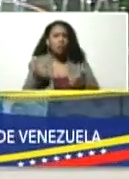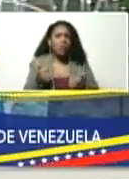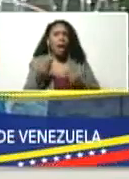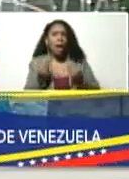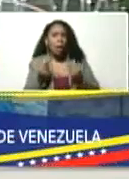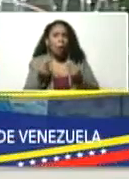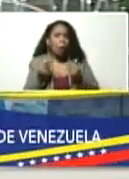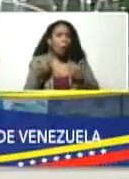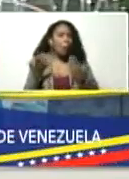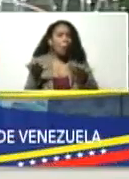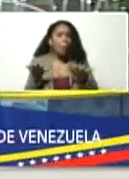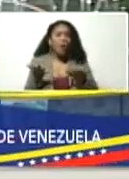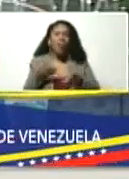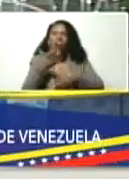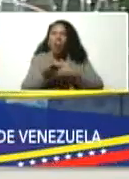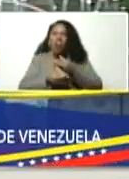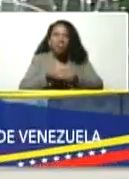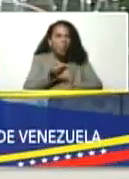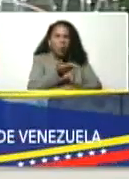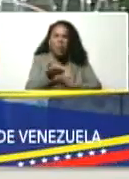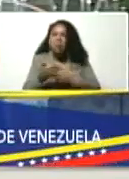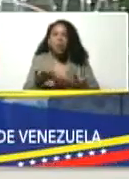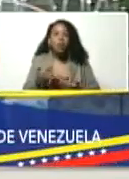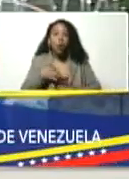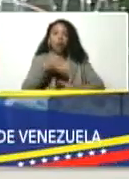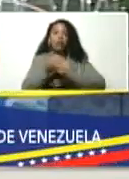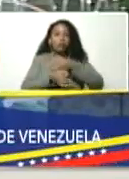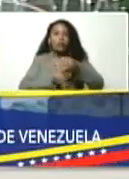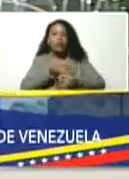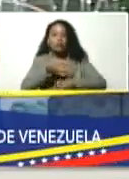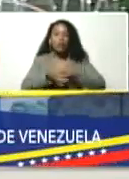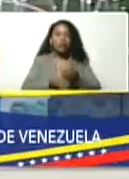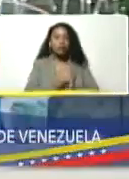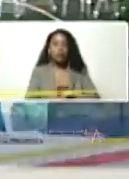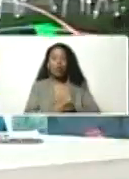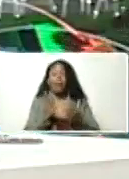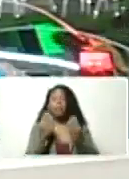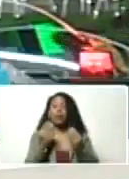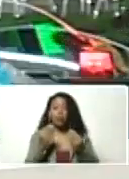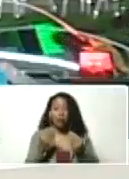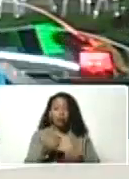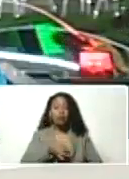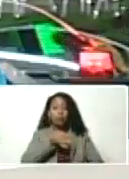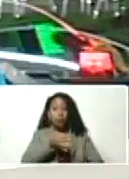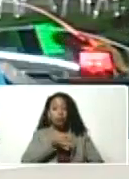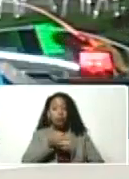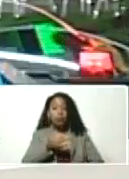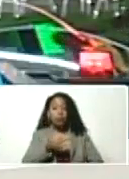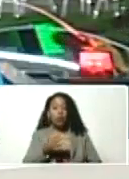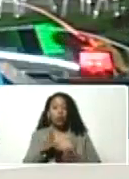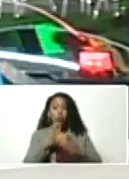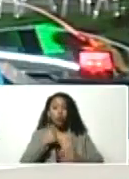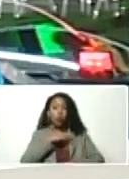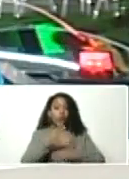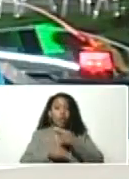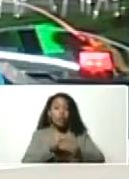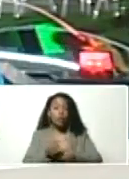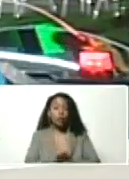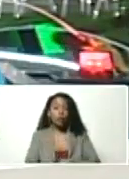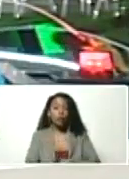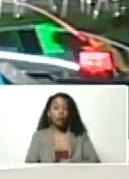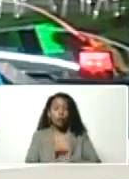economía, qué están haciendo ustedes. Y yo le estuve explicando con bastante detalle todo lo que hemos hecho, lo que